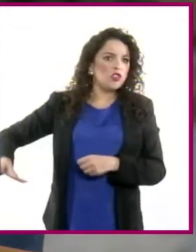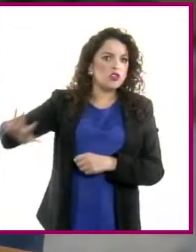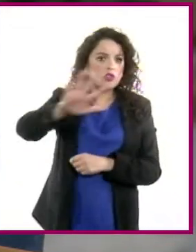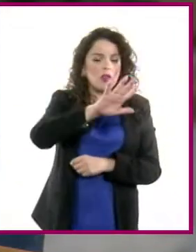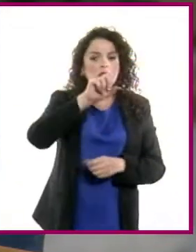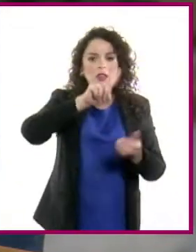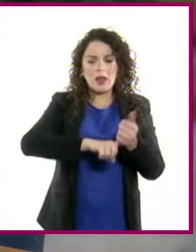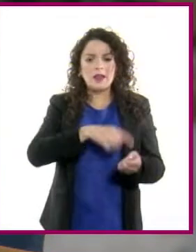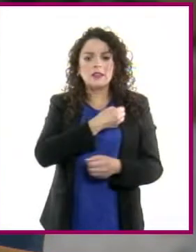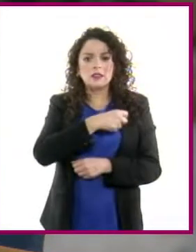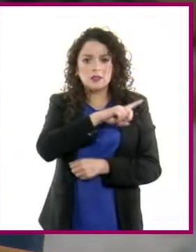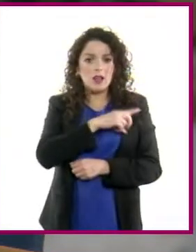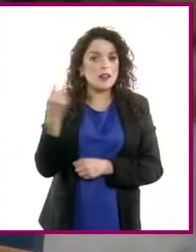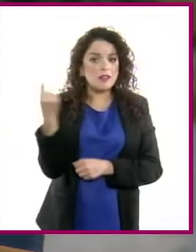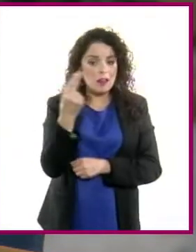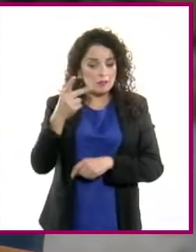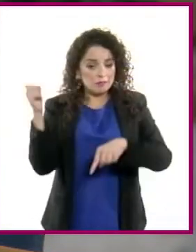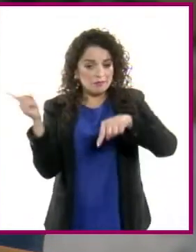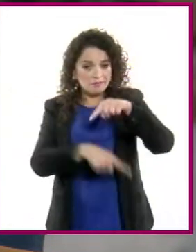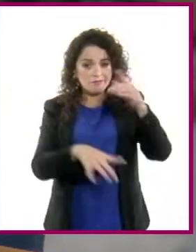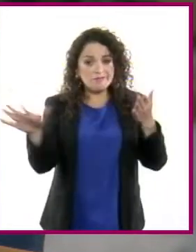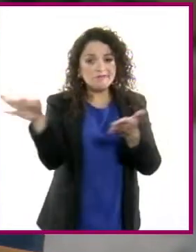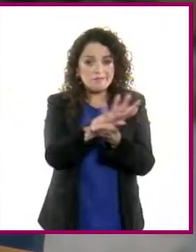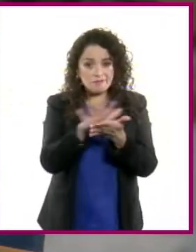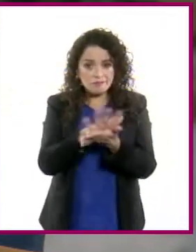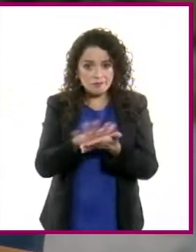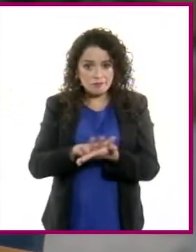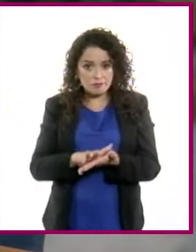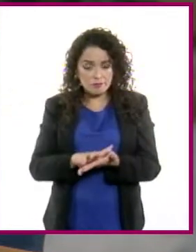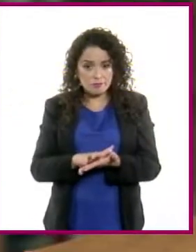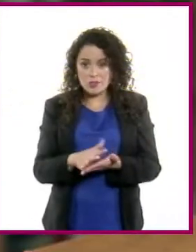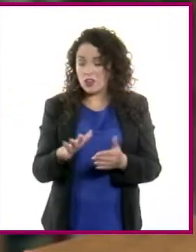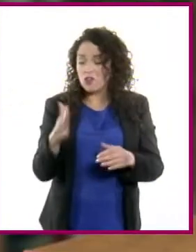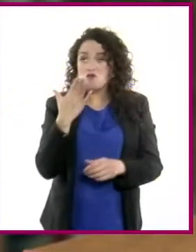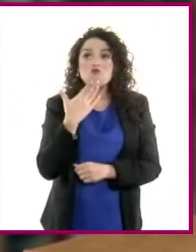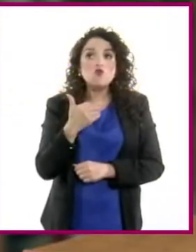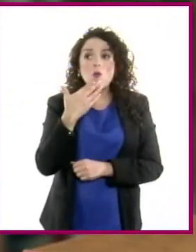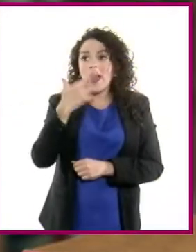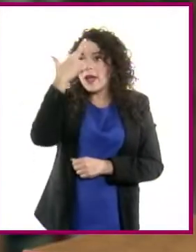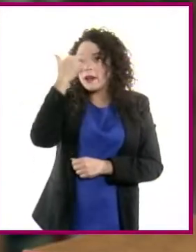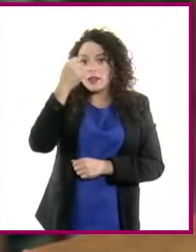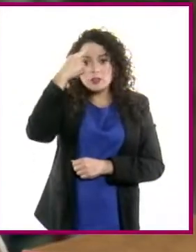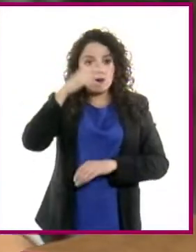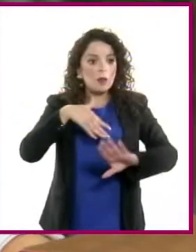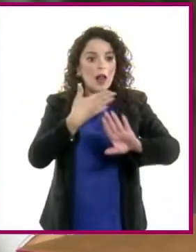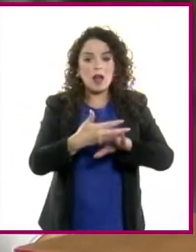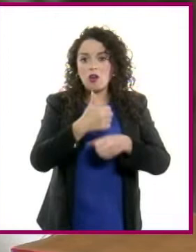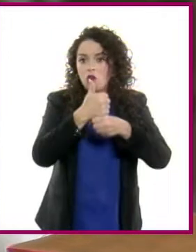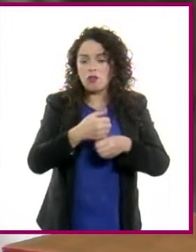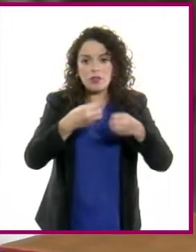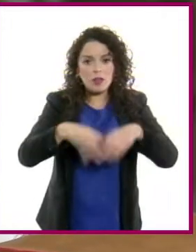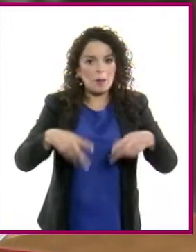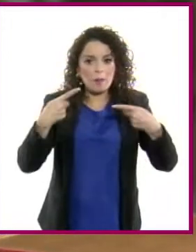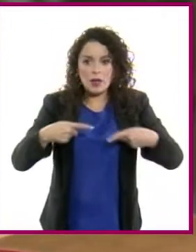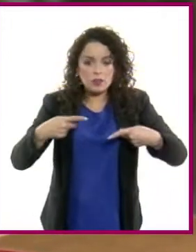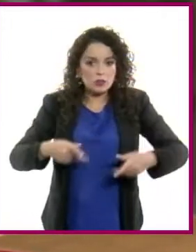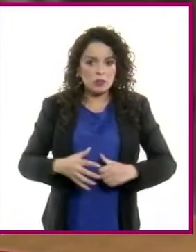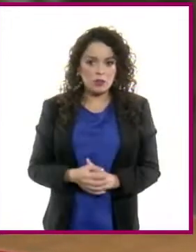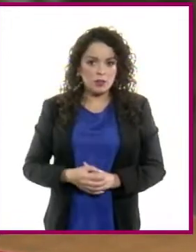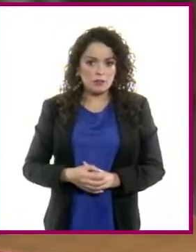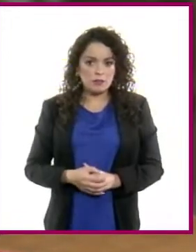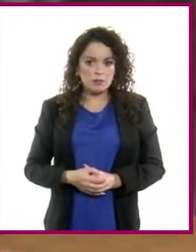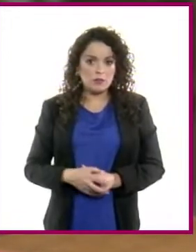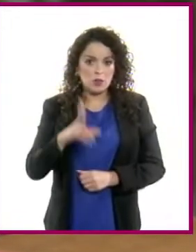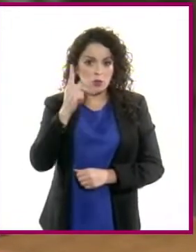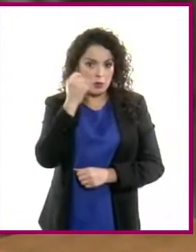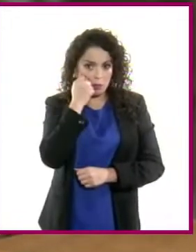trabajar por erradicar. Entonces, ¿no hay violencia justificable, o sí? Pero, ¿ni siquiera existe en defensa propia?